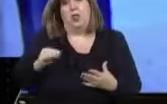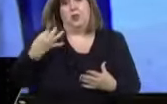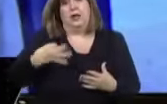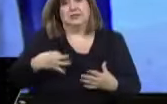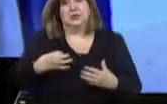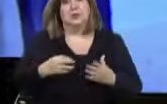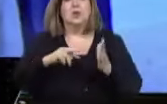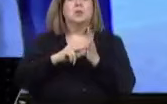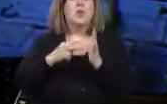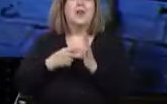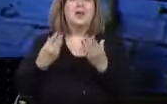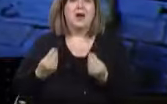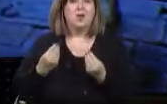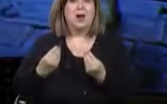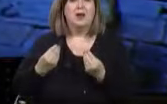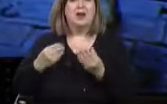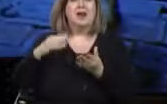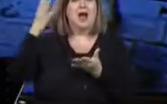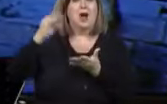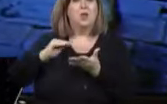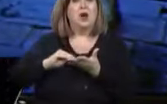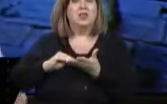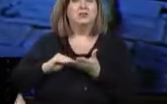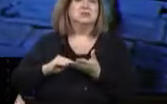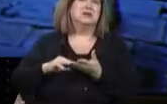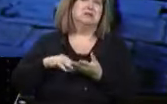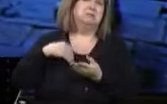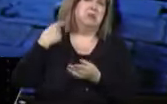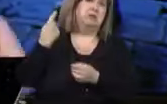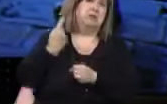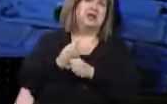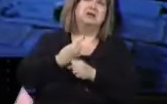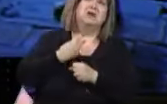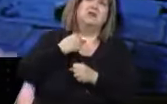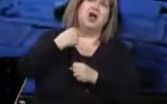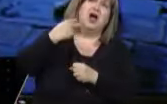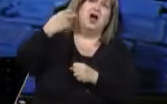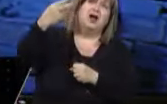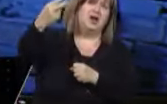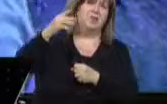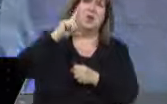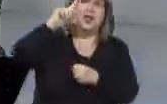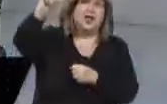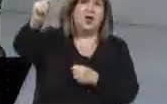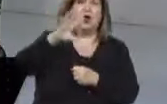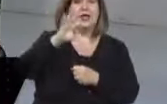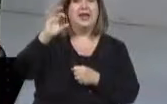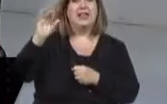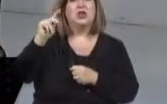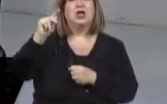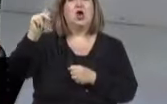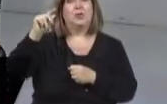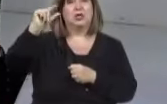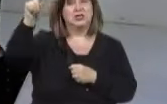problema? Que los abogados que están en Bamako, en la capital, no quieren viajar a Callés, que está a 500 kilómetros. Ay, pobre, todo en contra. Acá nosotros decimos